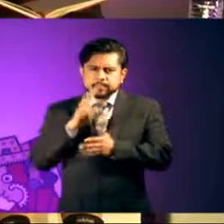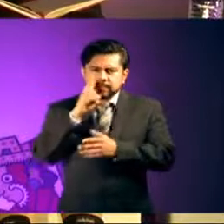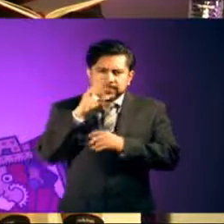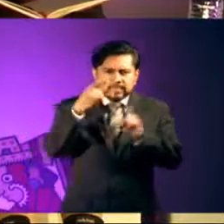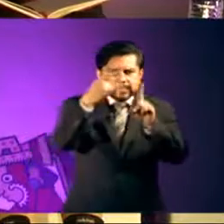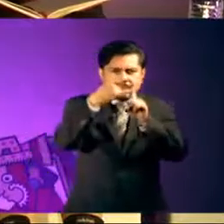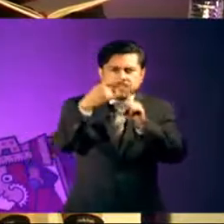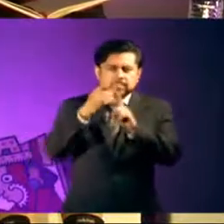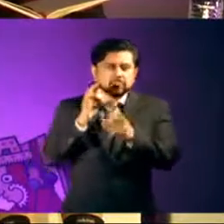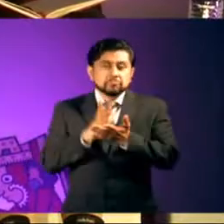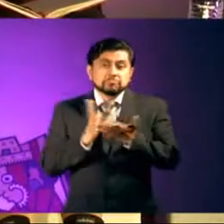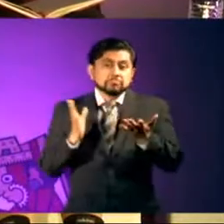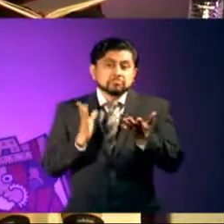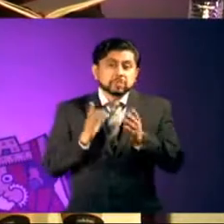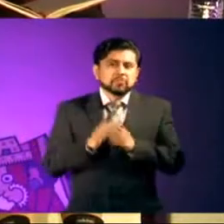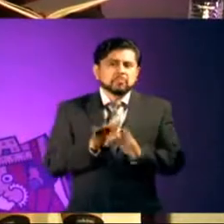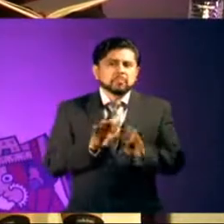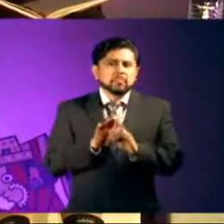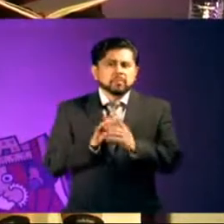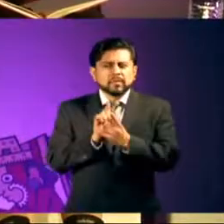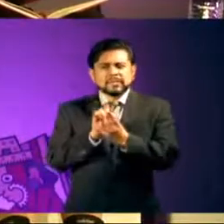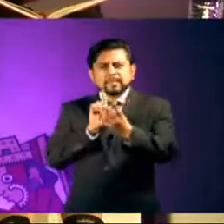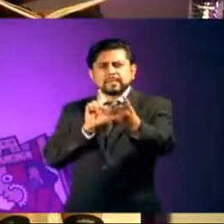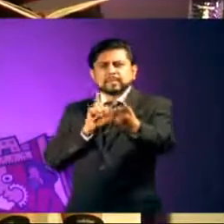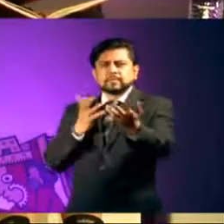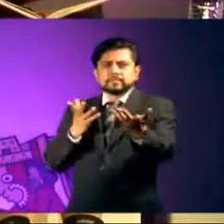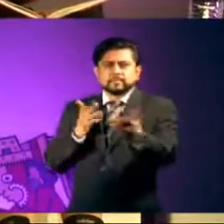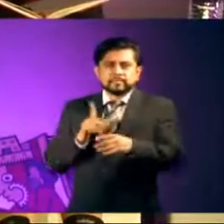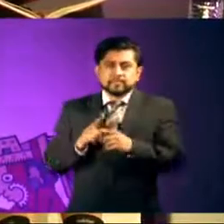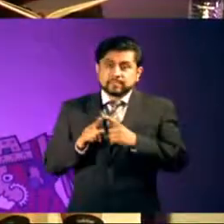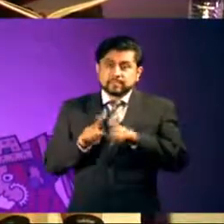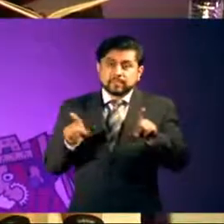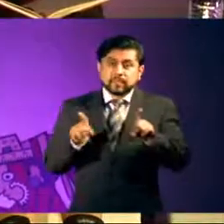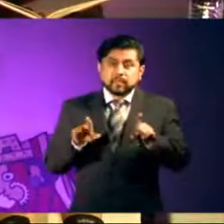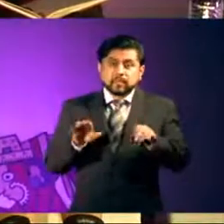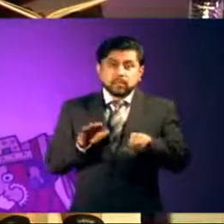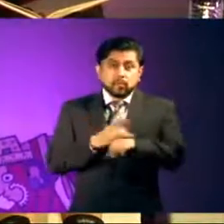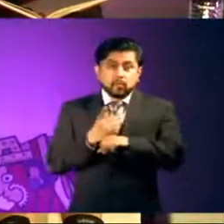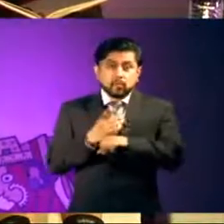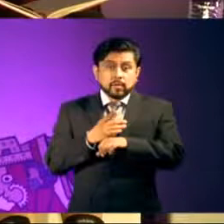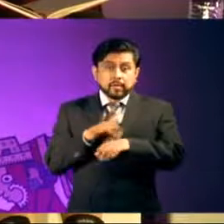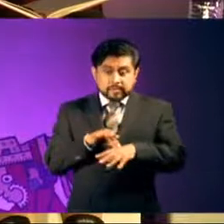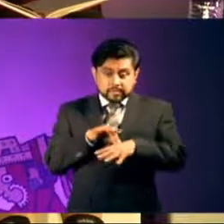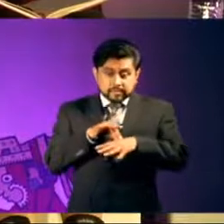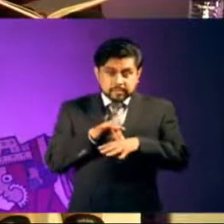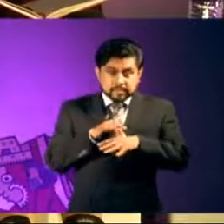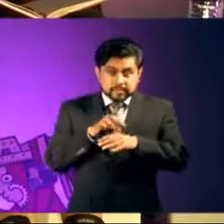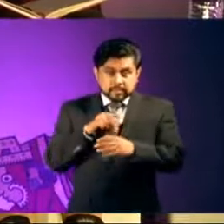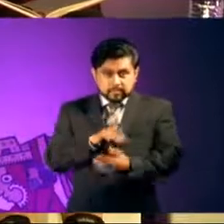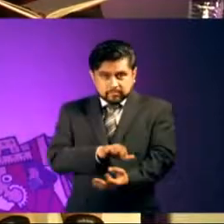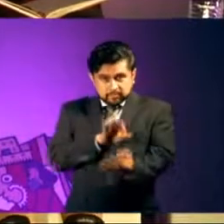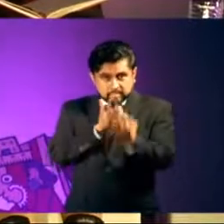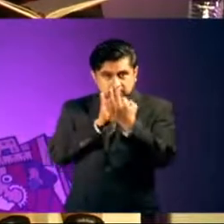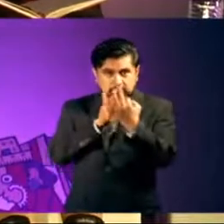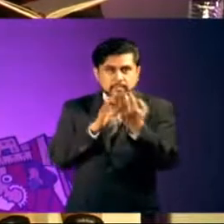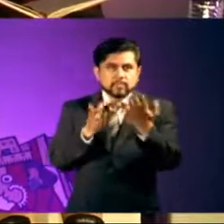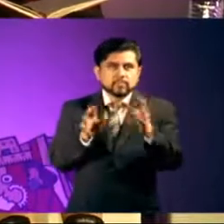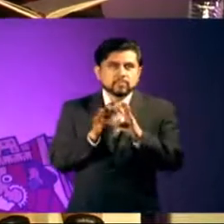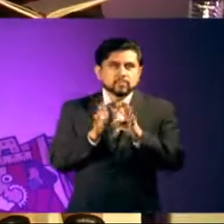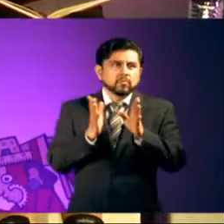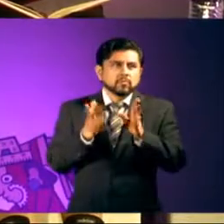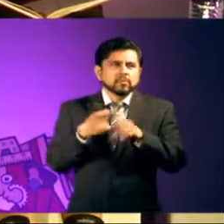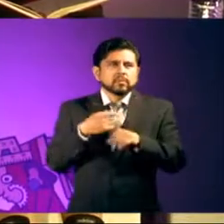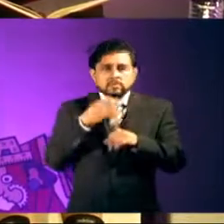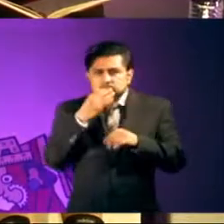la expresión corporal en fin todas esas informaciones que nos dicen quién es la persona pues la rellenamos con imaginación